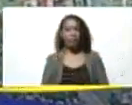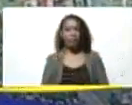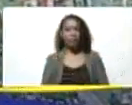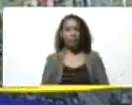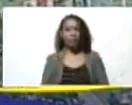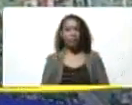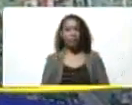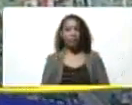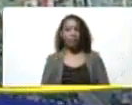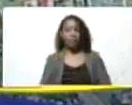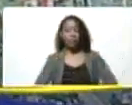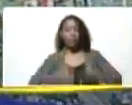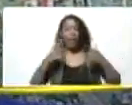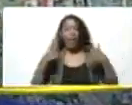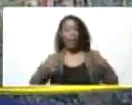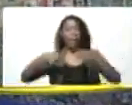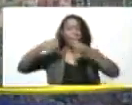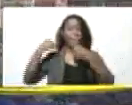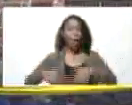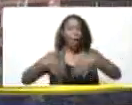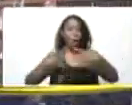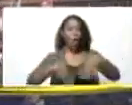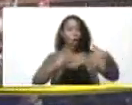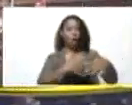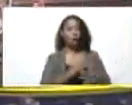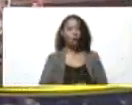¡Qué tronco de marchas!